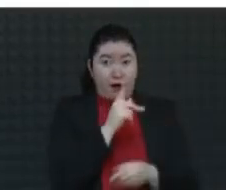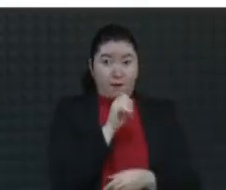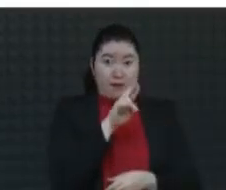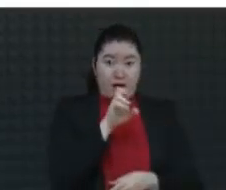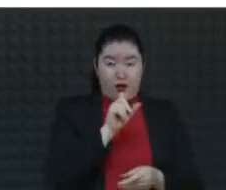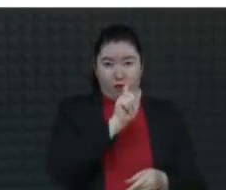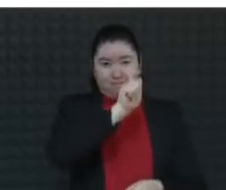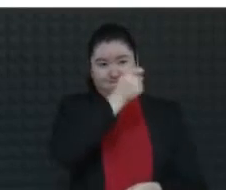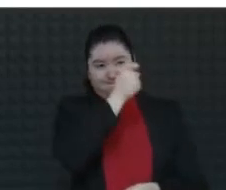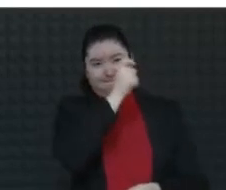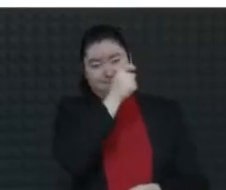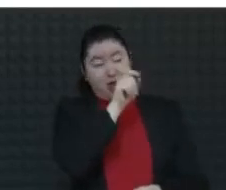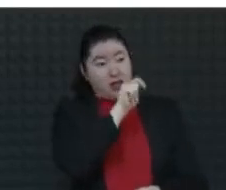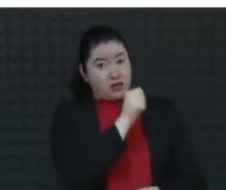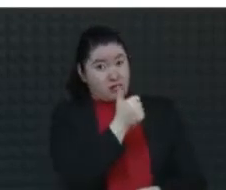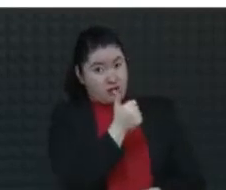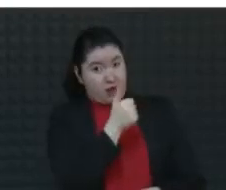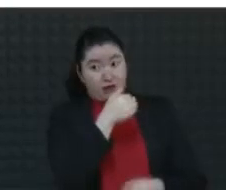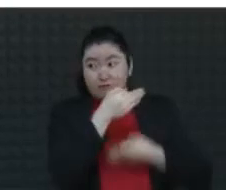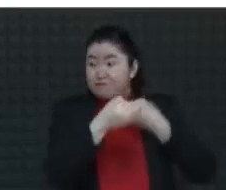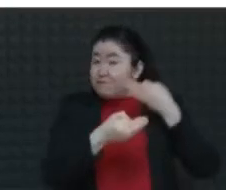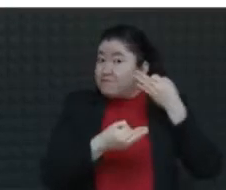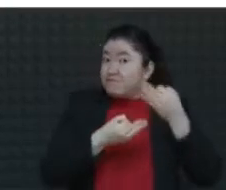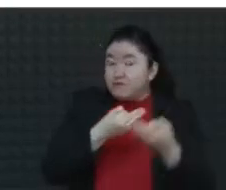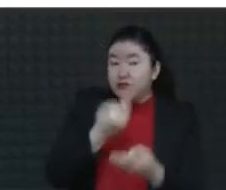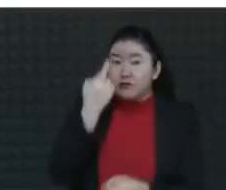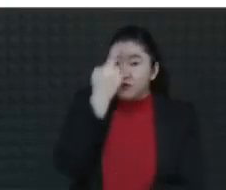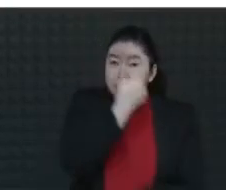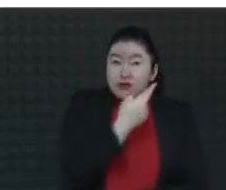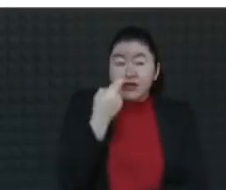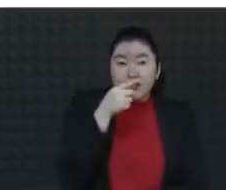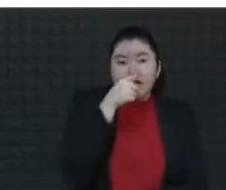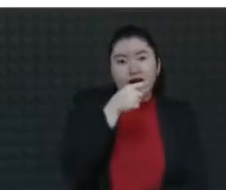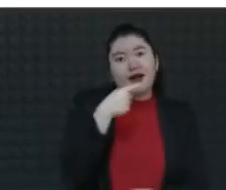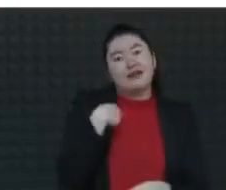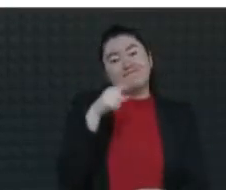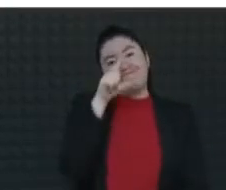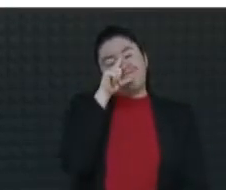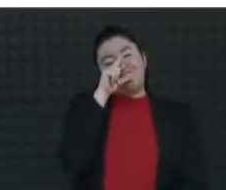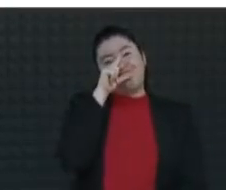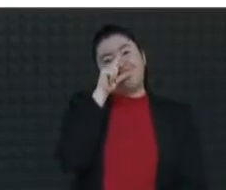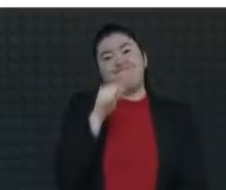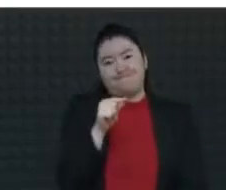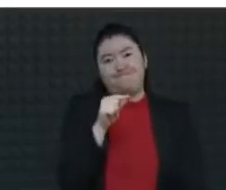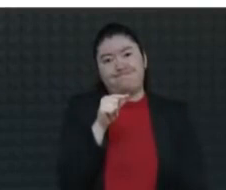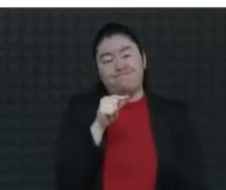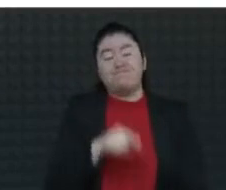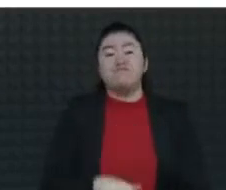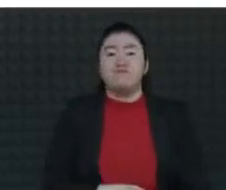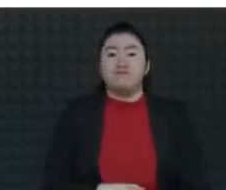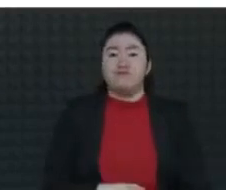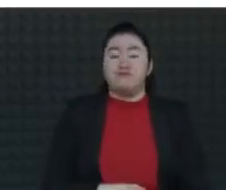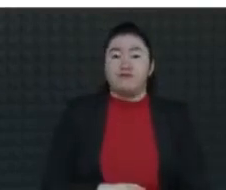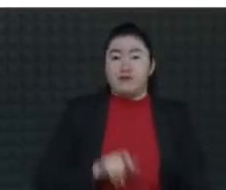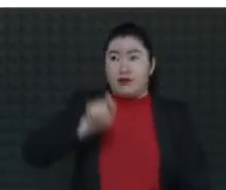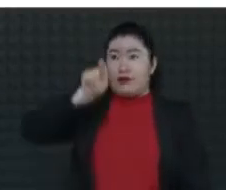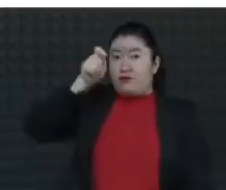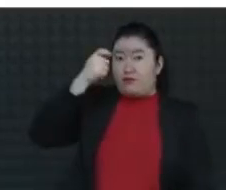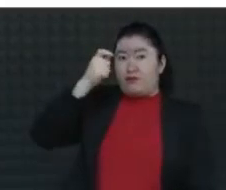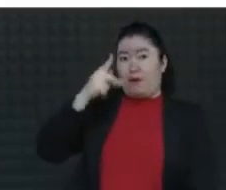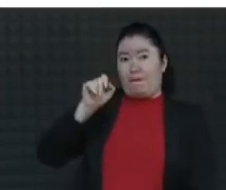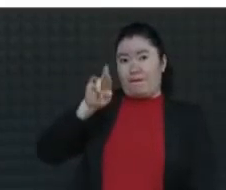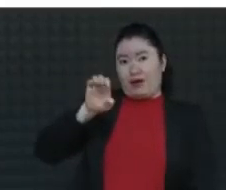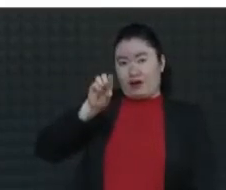viga T6, todos los pernos examinados fallaron a través del alma. Los pernos examinados de la viga